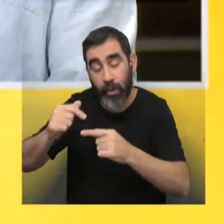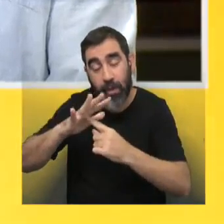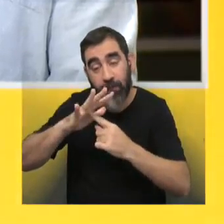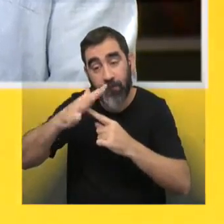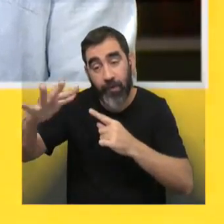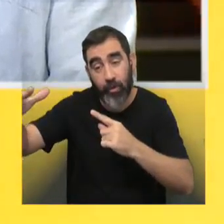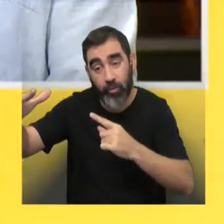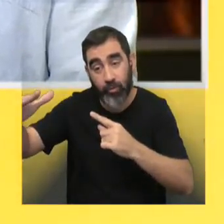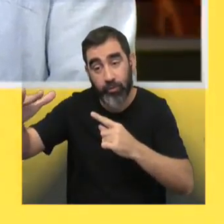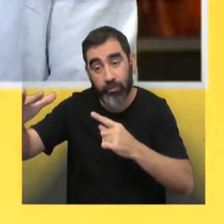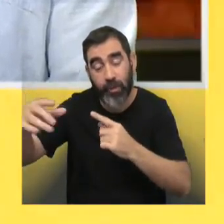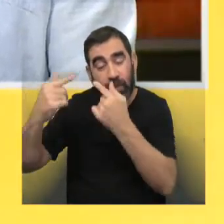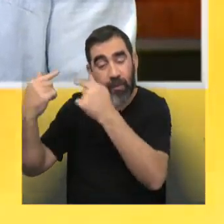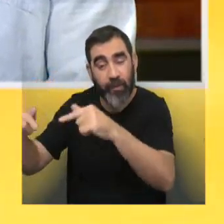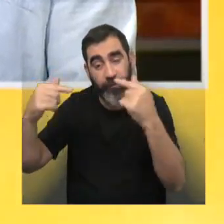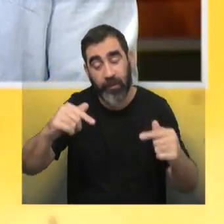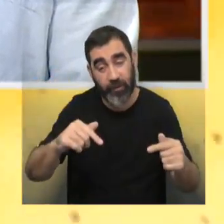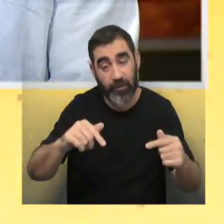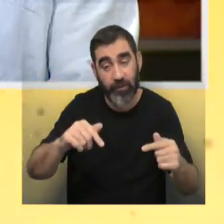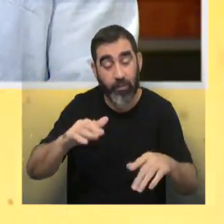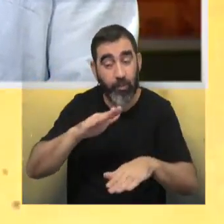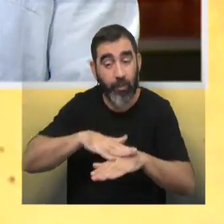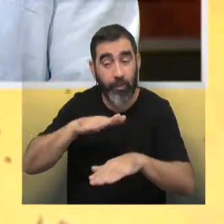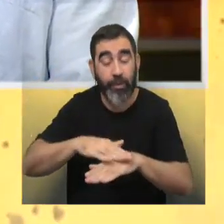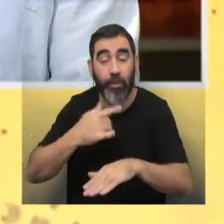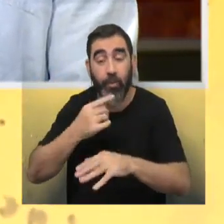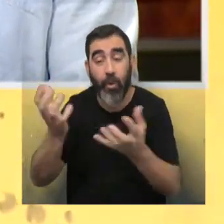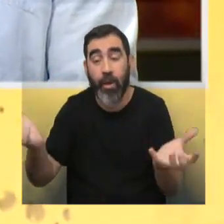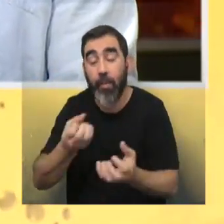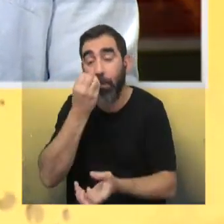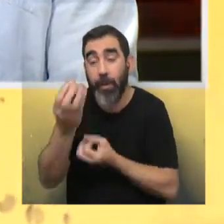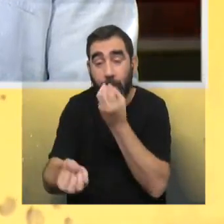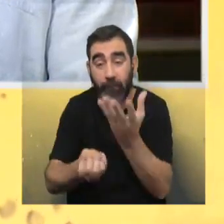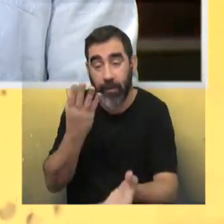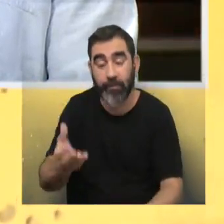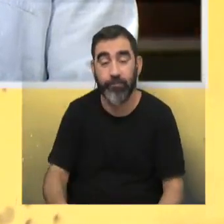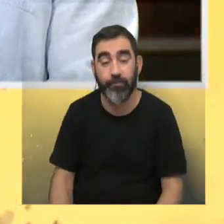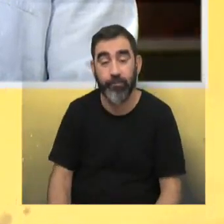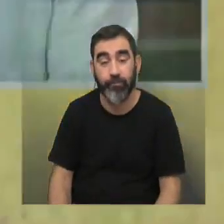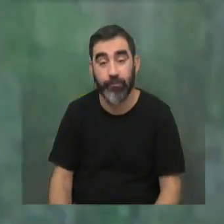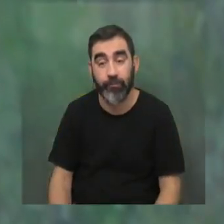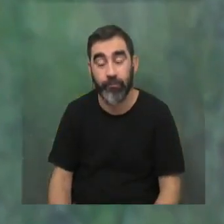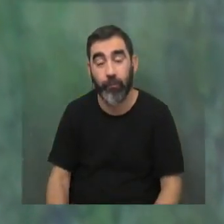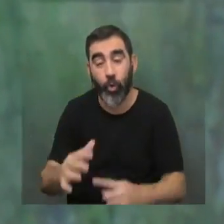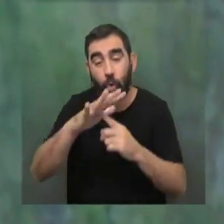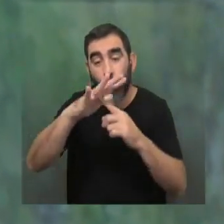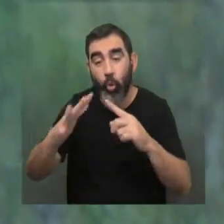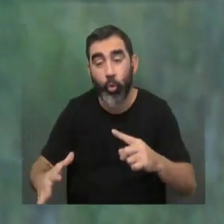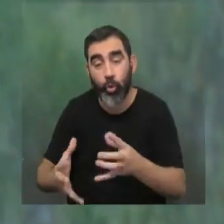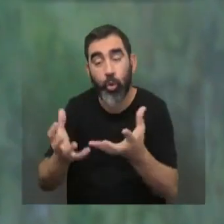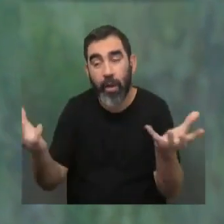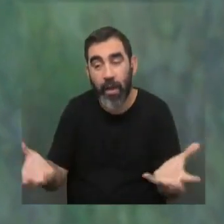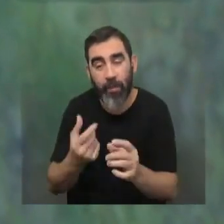invierno, que es diferente a lo que ocurre en las quemas de primavera. O sea que la quema de otoño, digamos, no sería